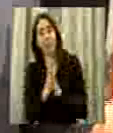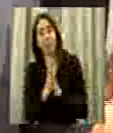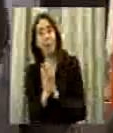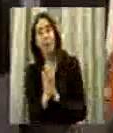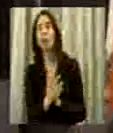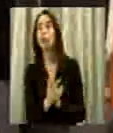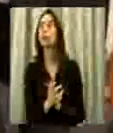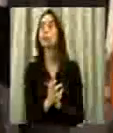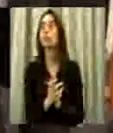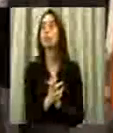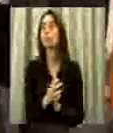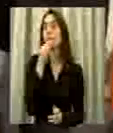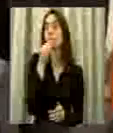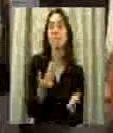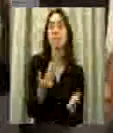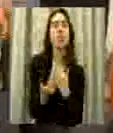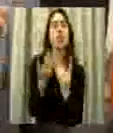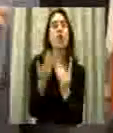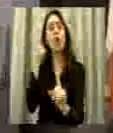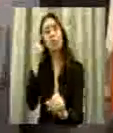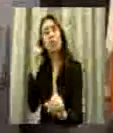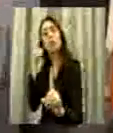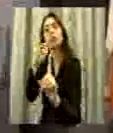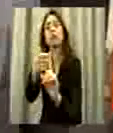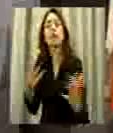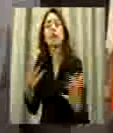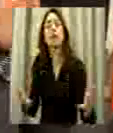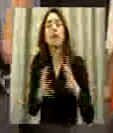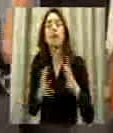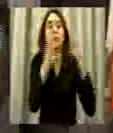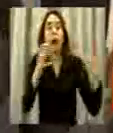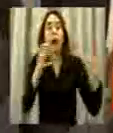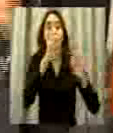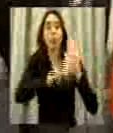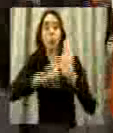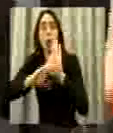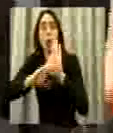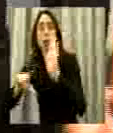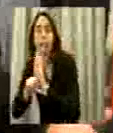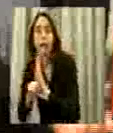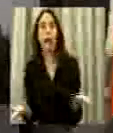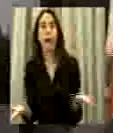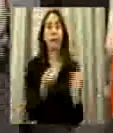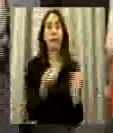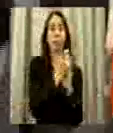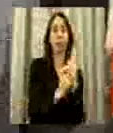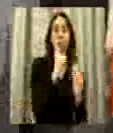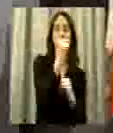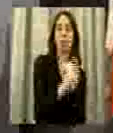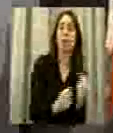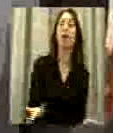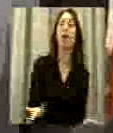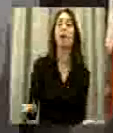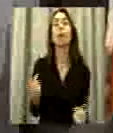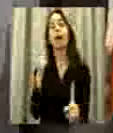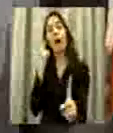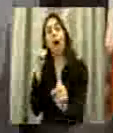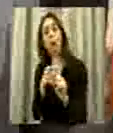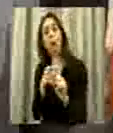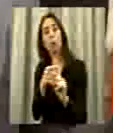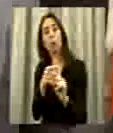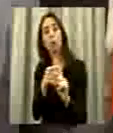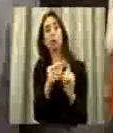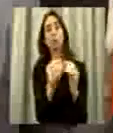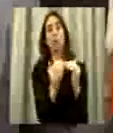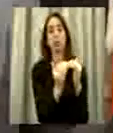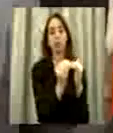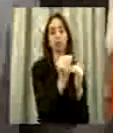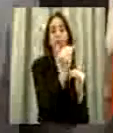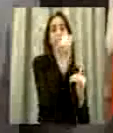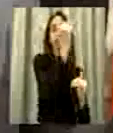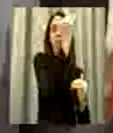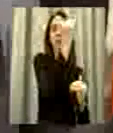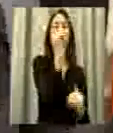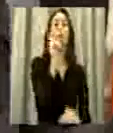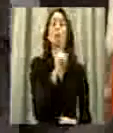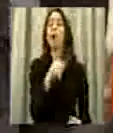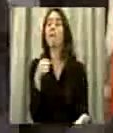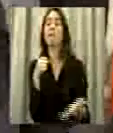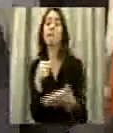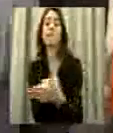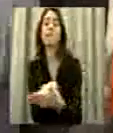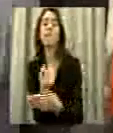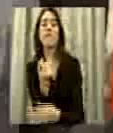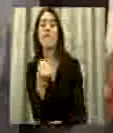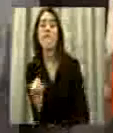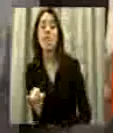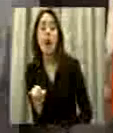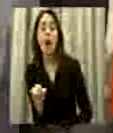sea, uno dice, bueno, ¿y a dónde apuntamos? Porque tanto proyecto de ley, el presupuesto anual, bueno, apuntamos toda la parte del crecimiento, pero al final